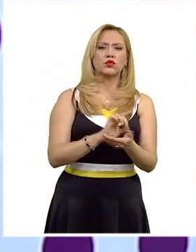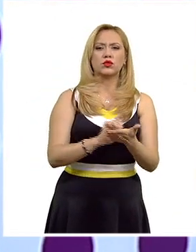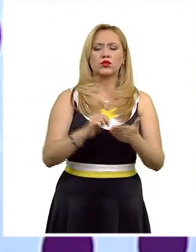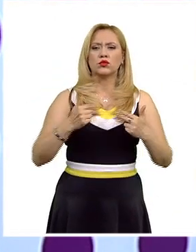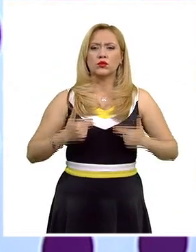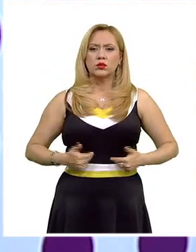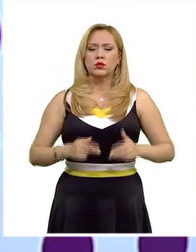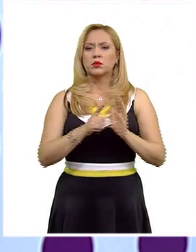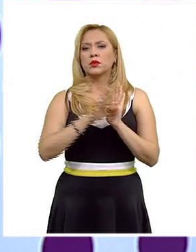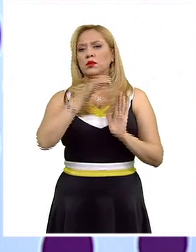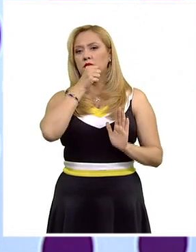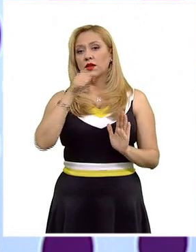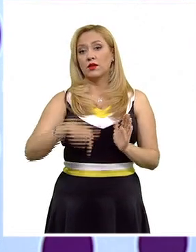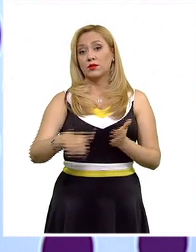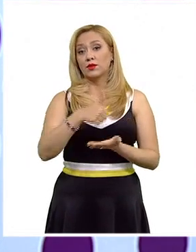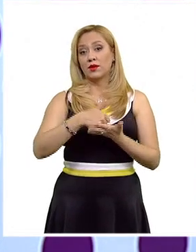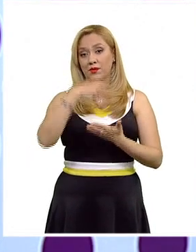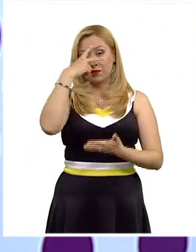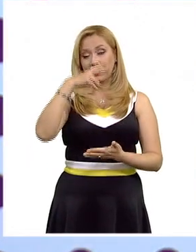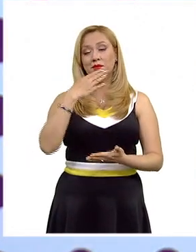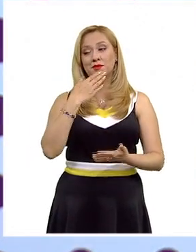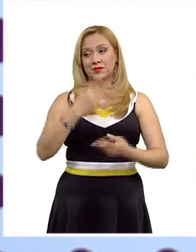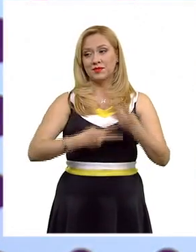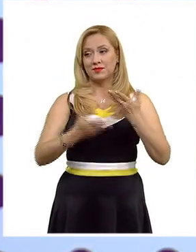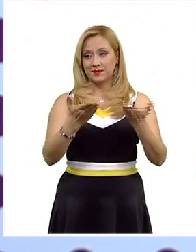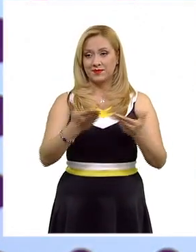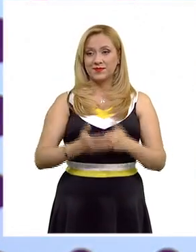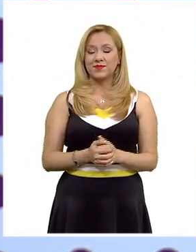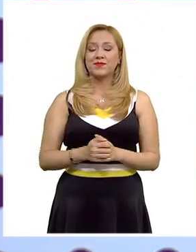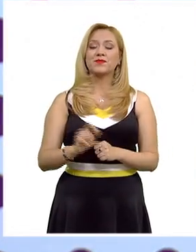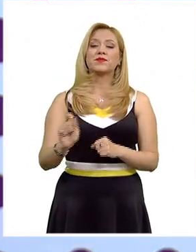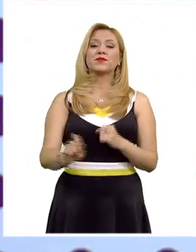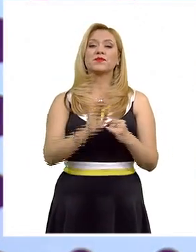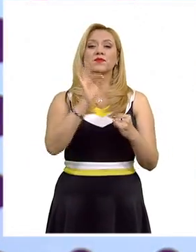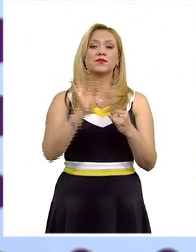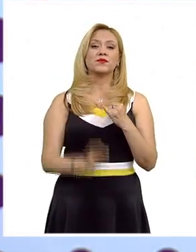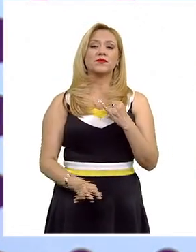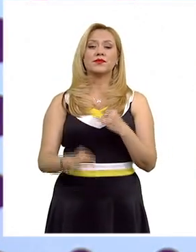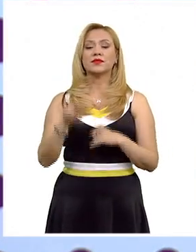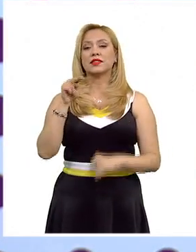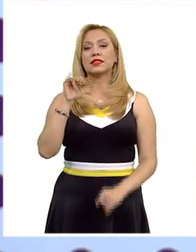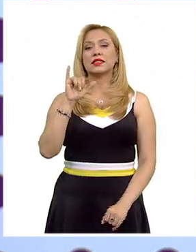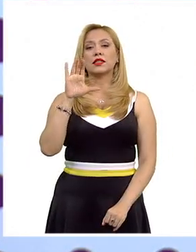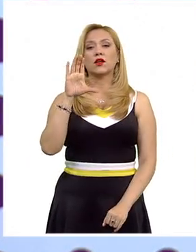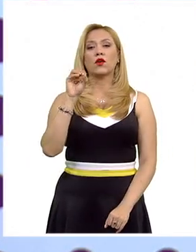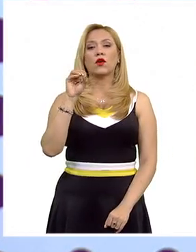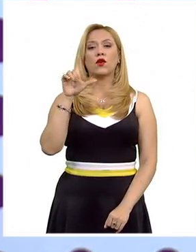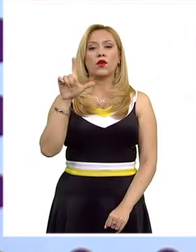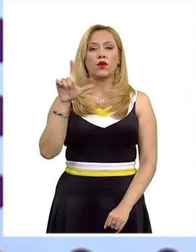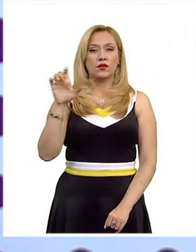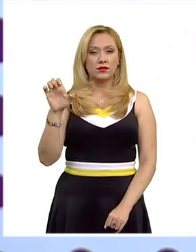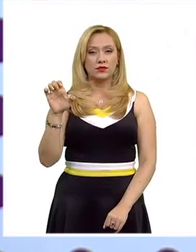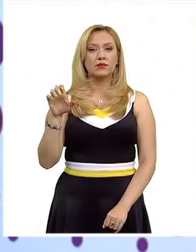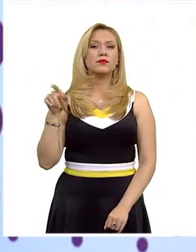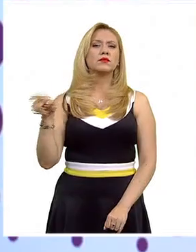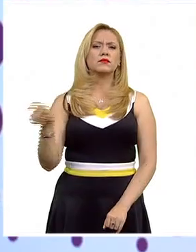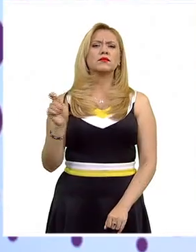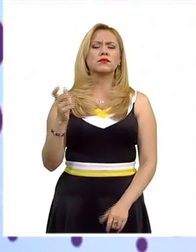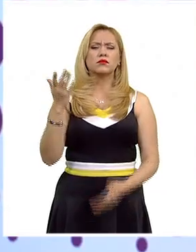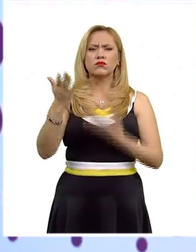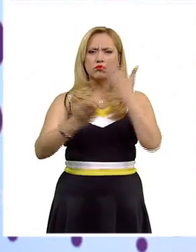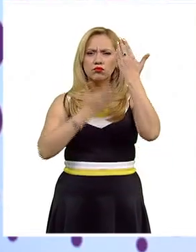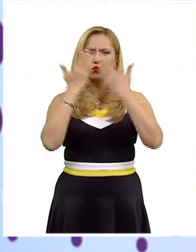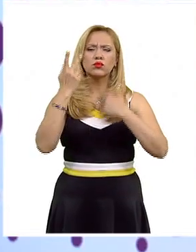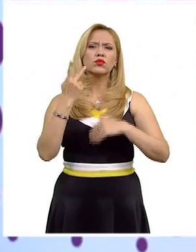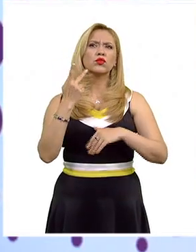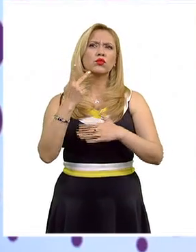y periodistas de la Ciudad de México. Bienvenida. Gracias. Finalmente, presento a Nicole Huete, que se desempeña como analista de políticas